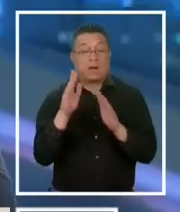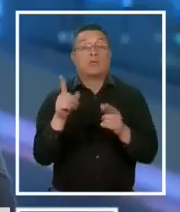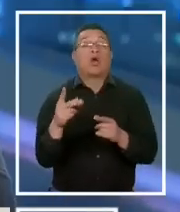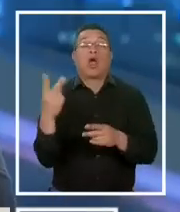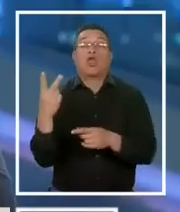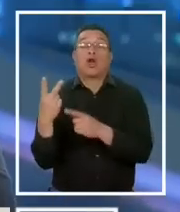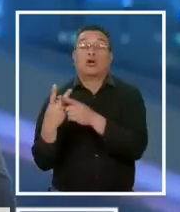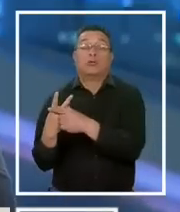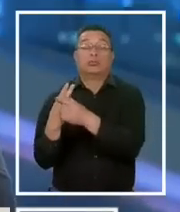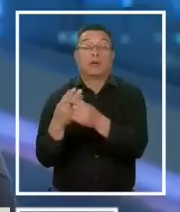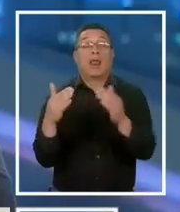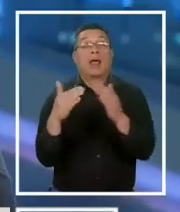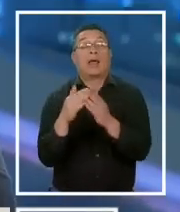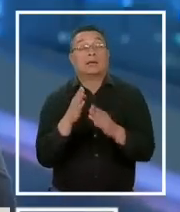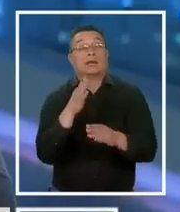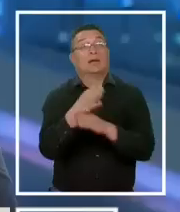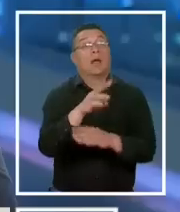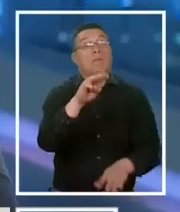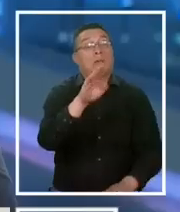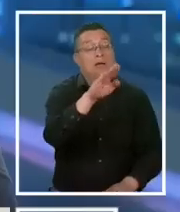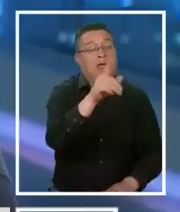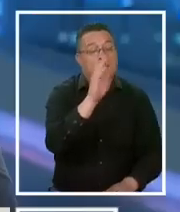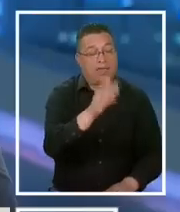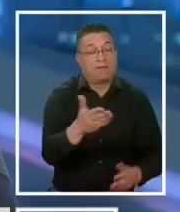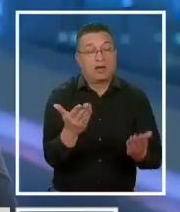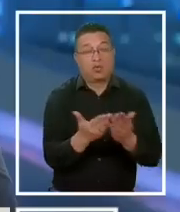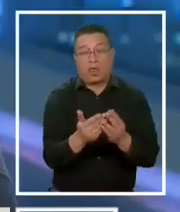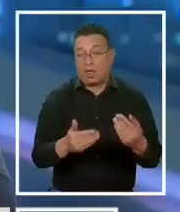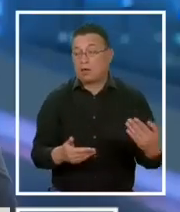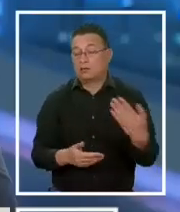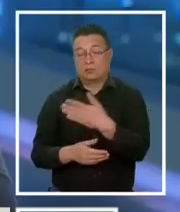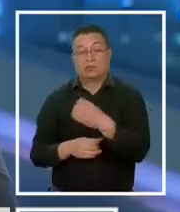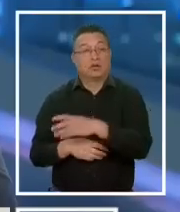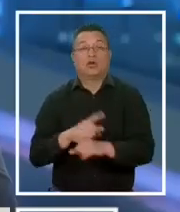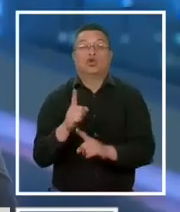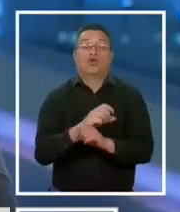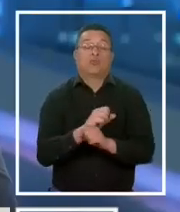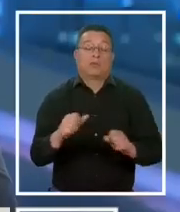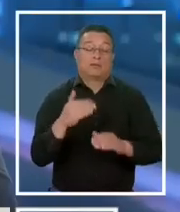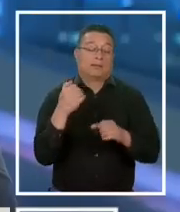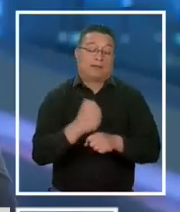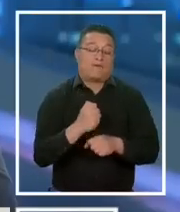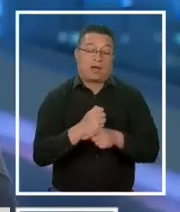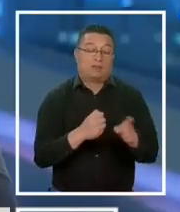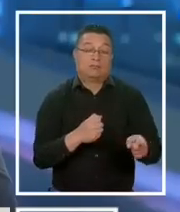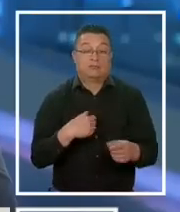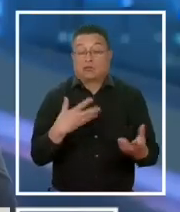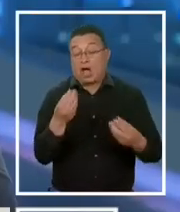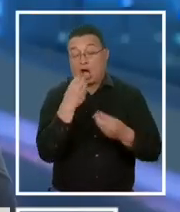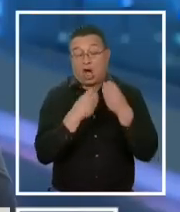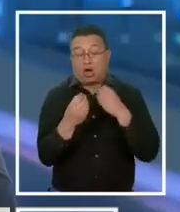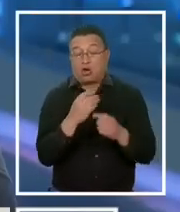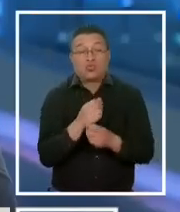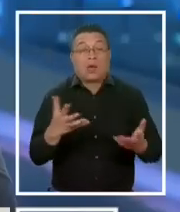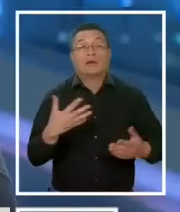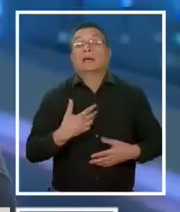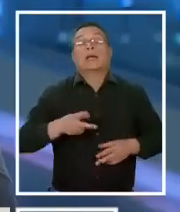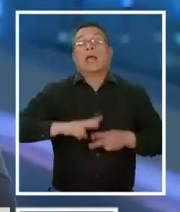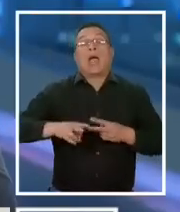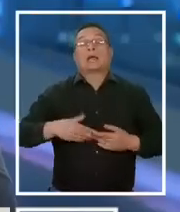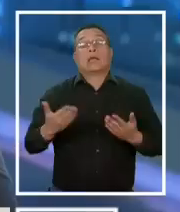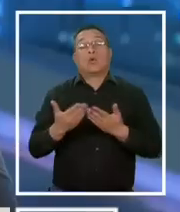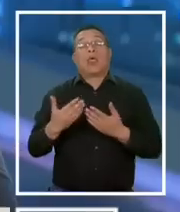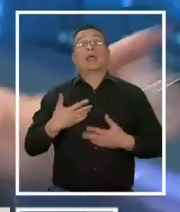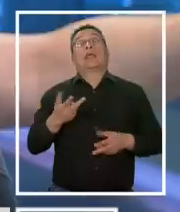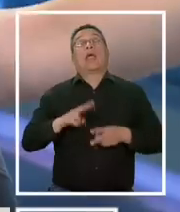la dupla psicosocial va a la casa y le dice a la mamá tiene que llevar al niño al colegio es que no puede porque tiene que trabajar porque si no no tenemos que comer qué va a hacer la